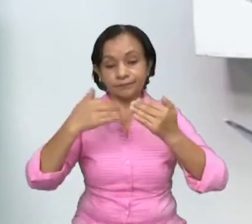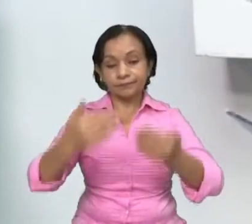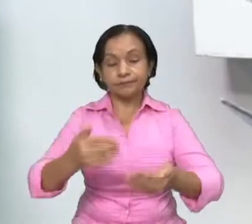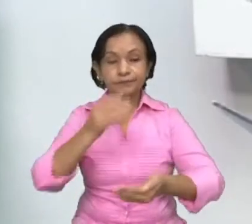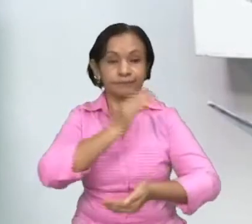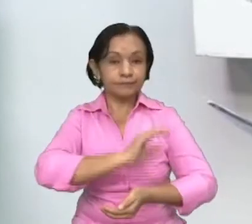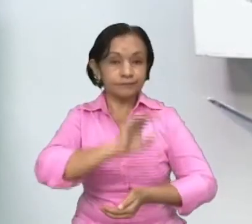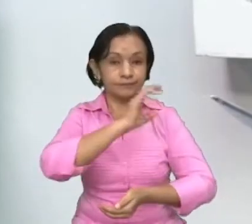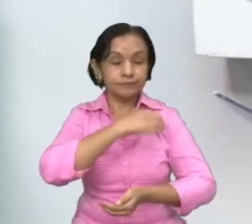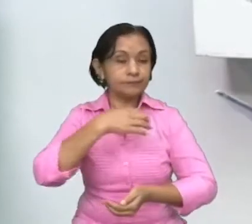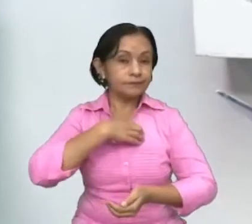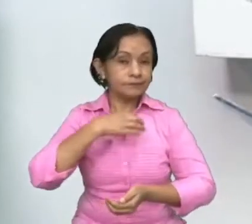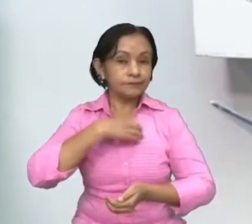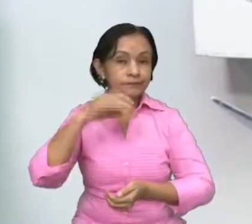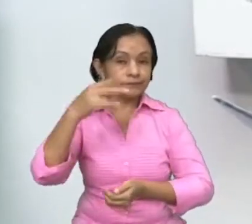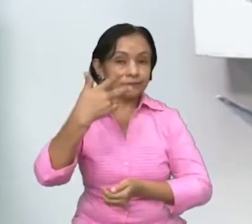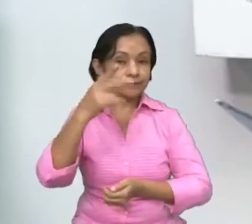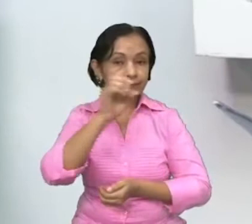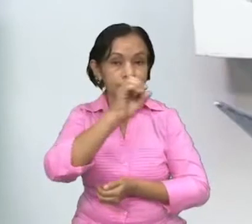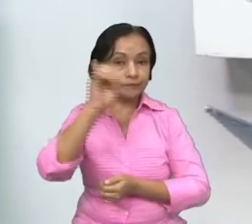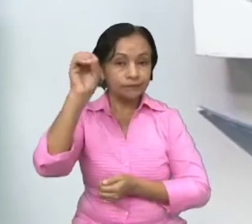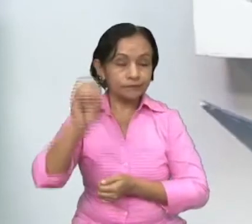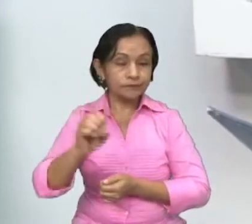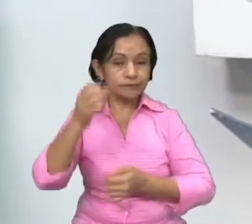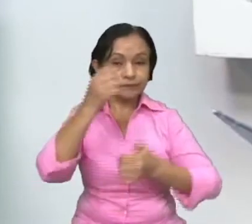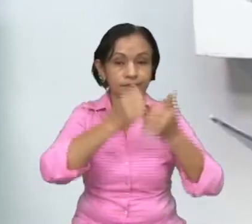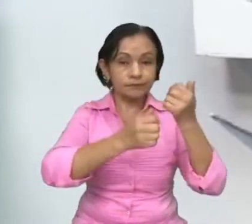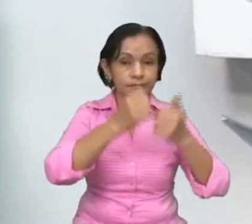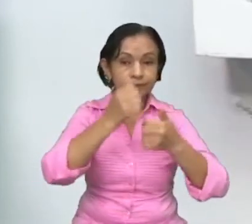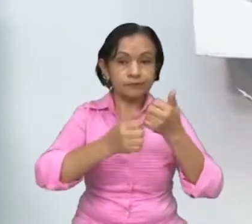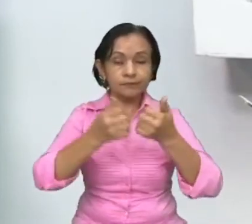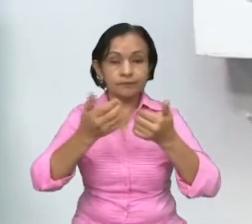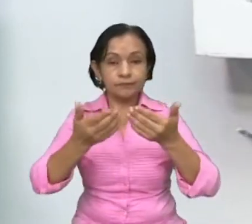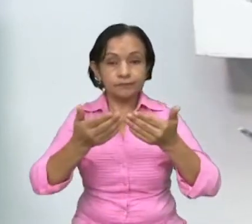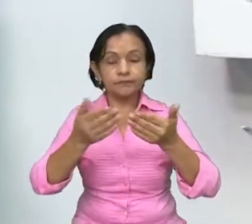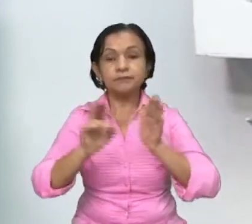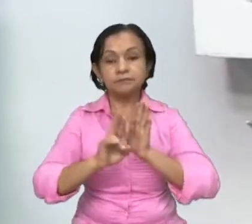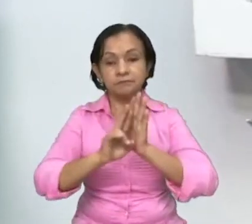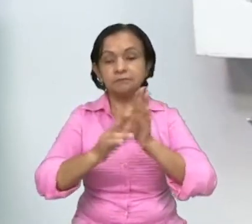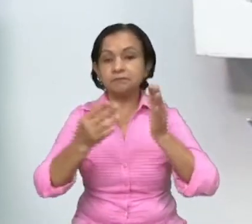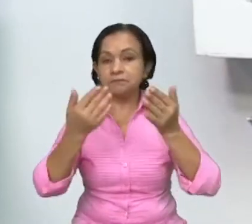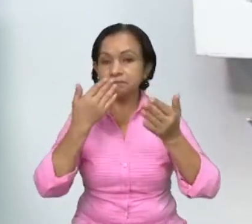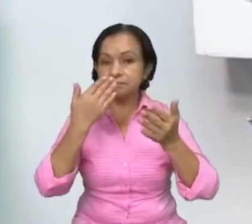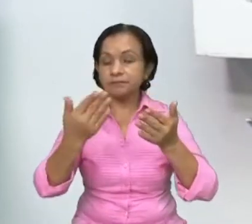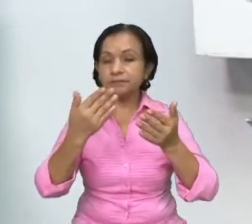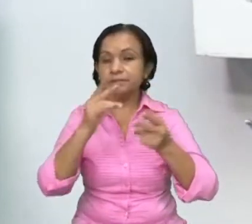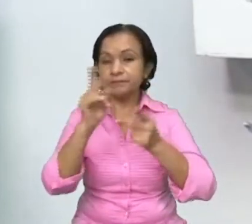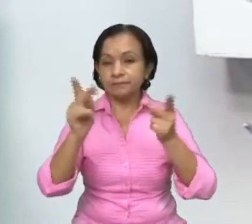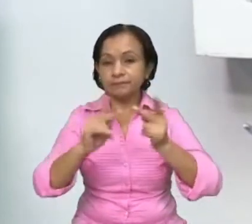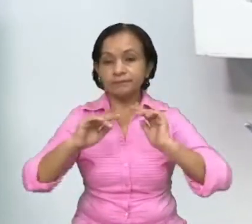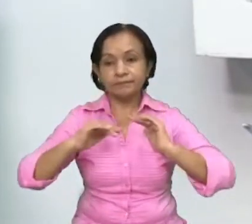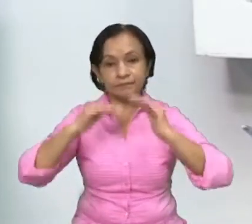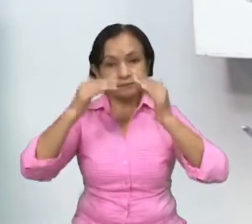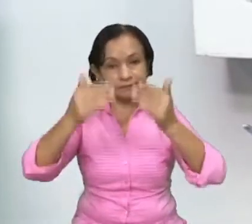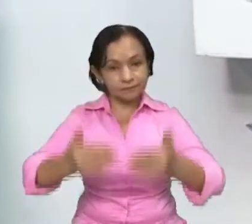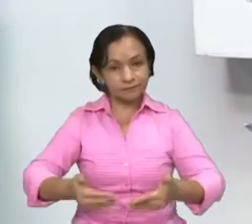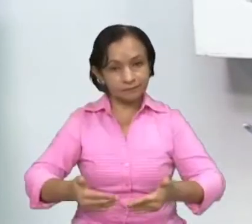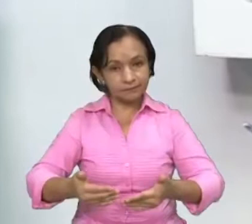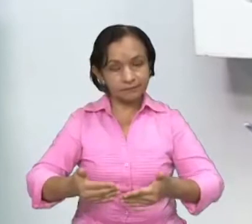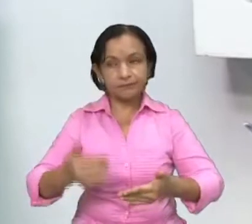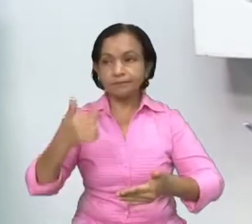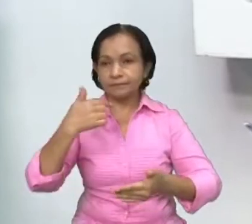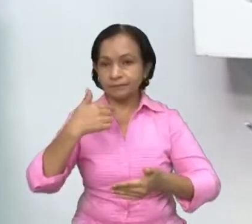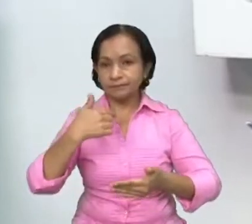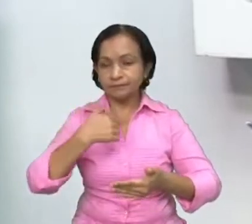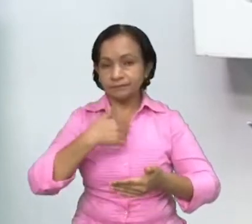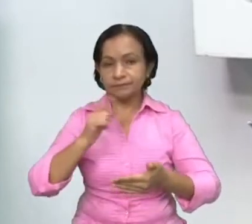la característica que el 80% de las anomalías va a resolverse de manera final en el embarazo. Es decir, si